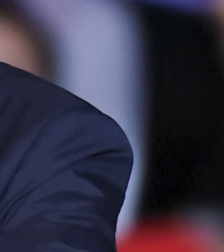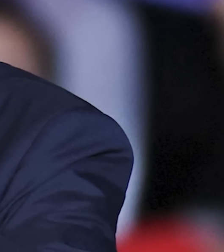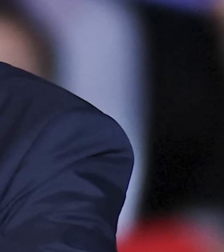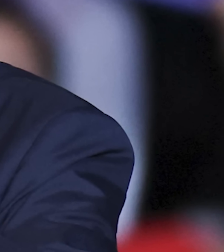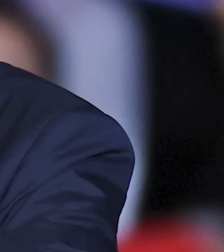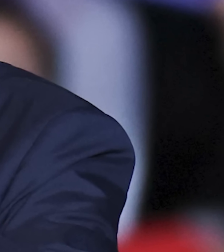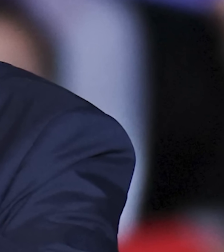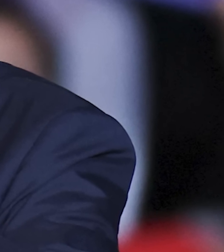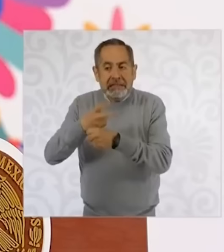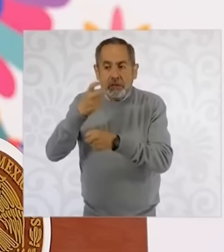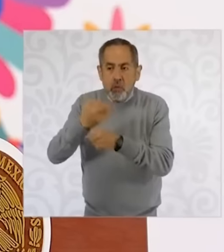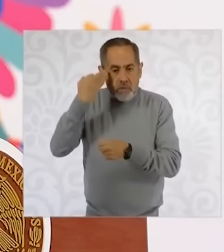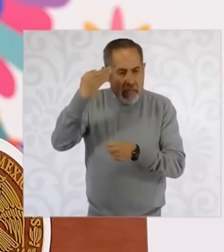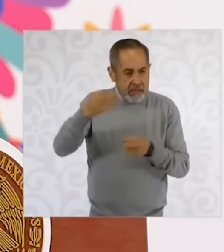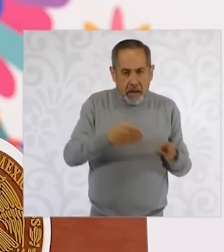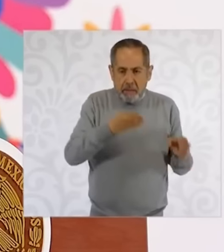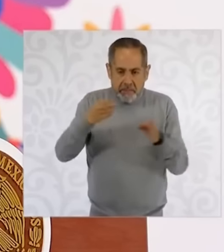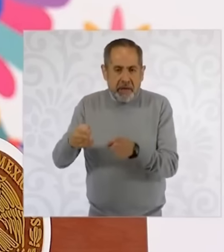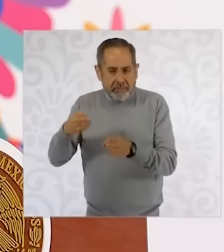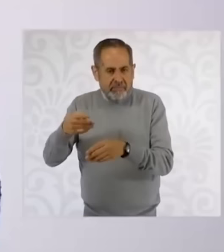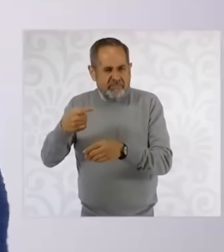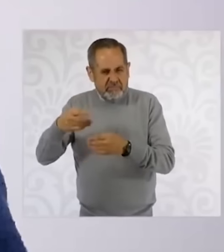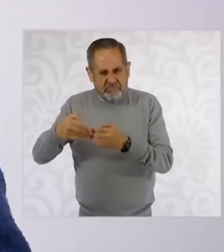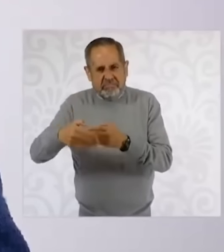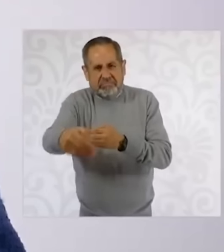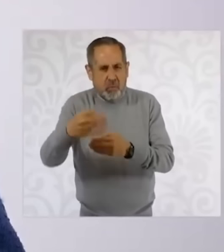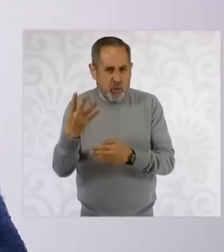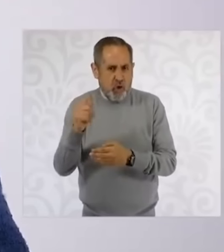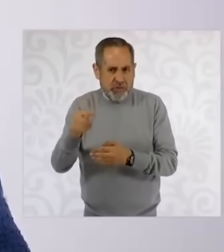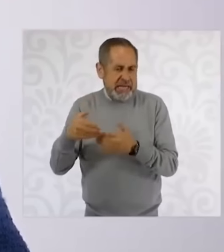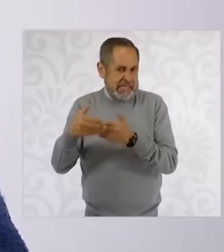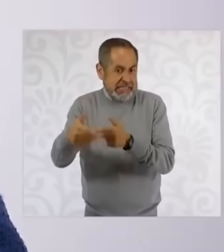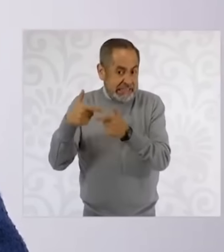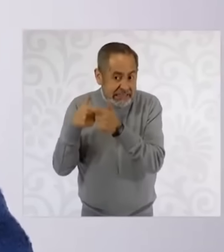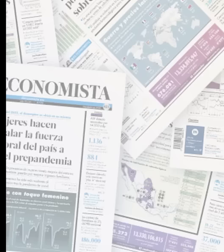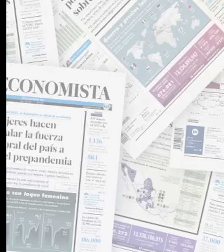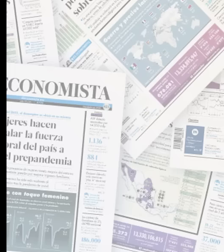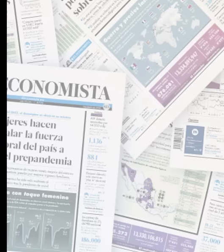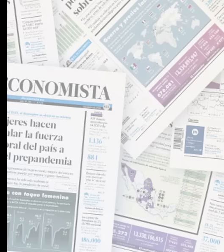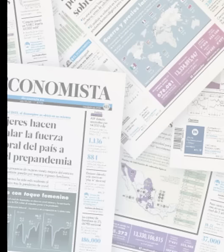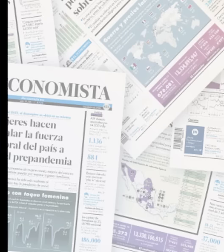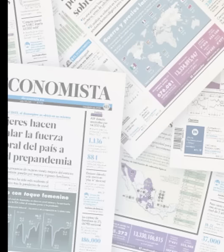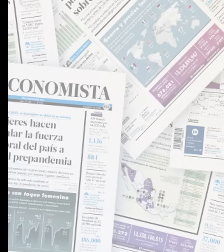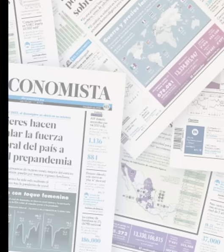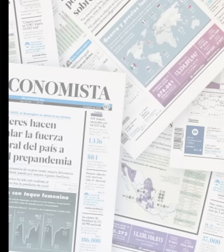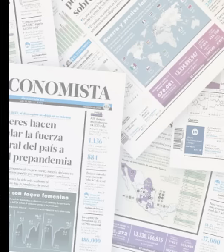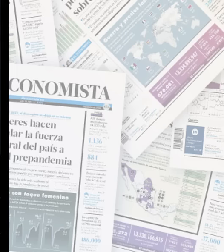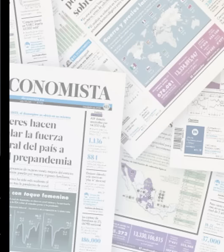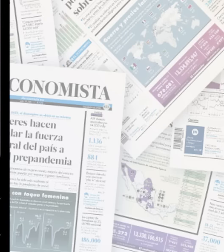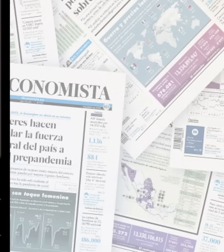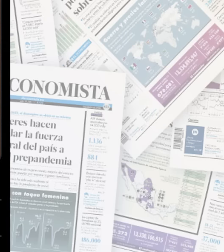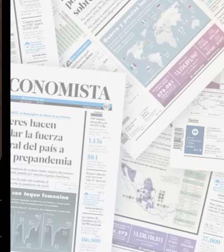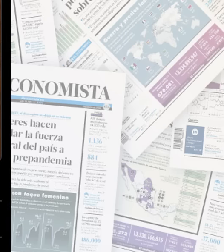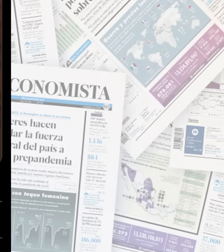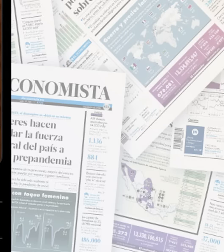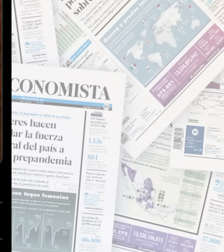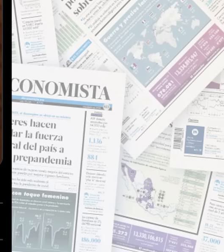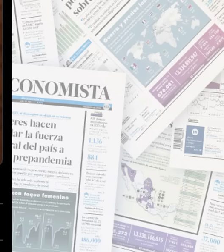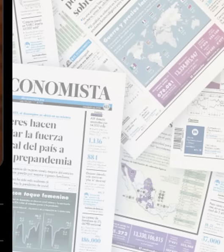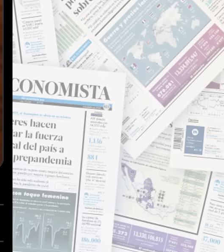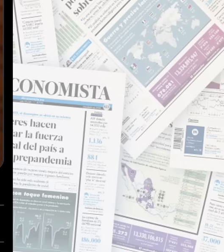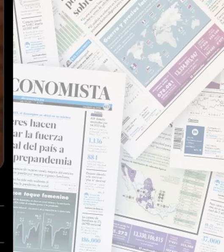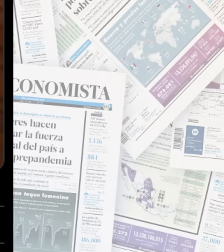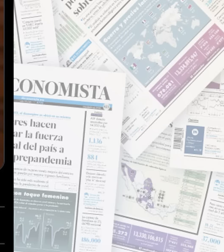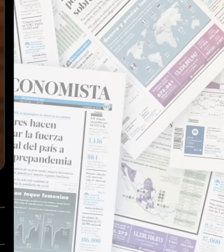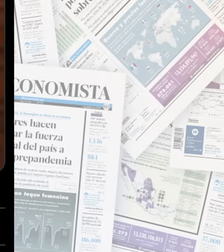3.000 kilómetros, continúen trabajando de la mano. Tuvimos una llamada muy cordial con el presidente electo, Donald Trump, en la que hablamos de la buena relación que habrá